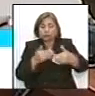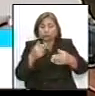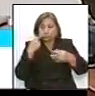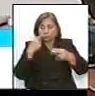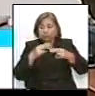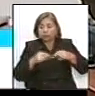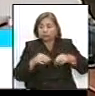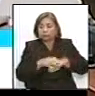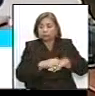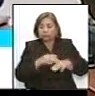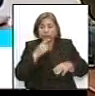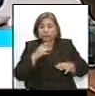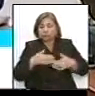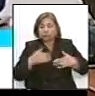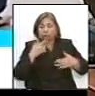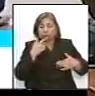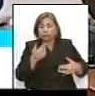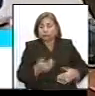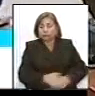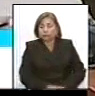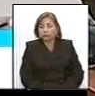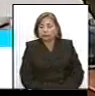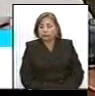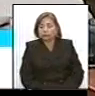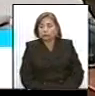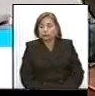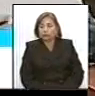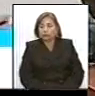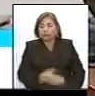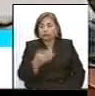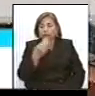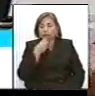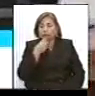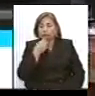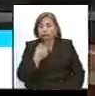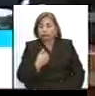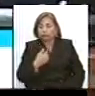investigación. Y esto no puede ser, pues, presidenta. Congresista Mulder tiene la palabra.